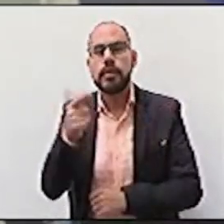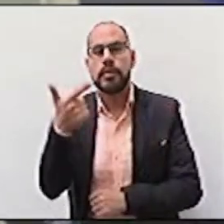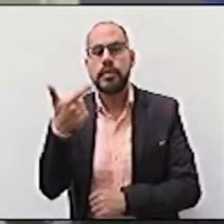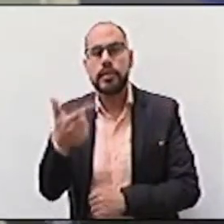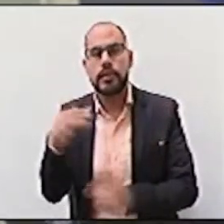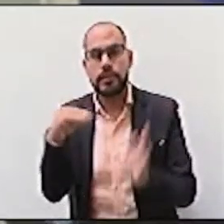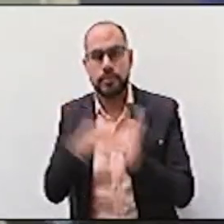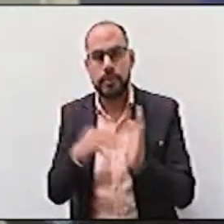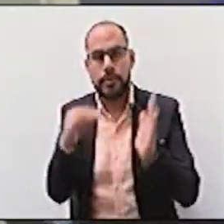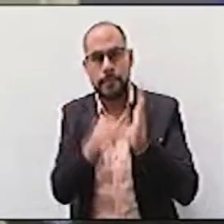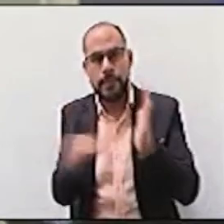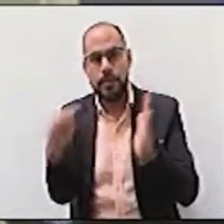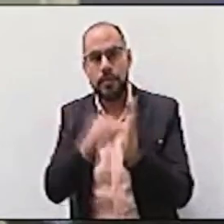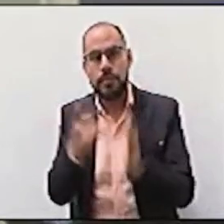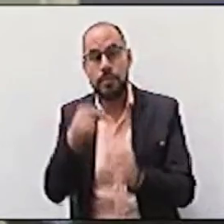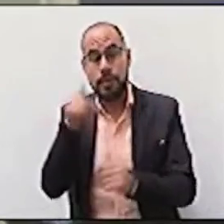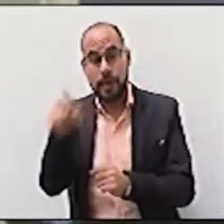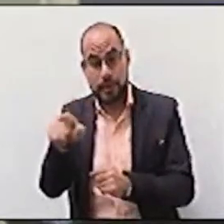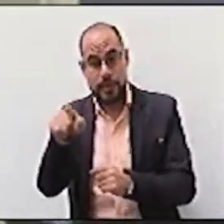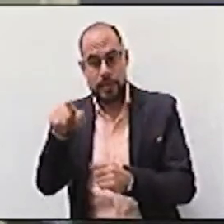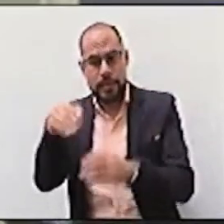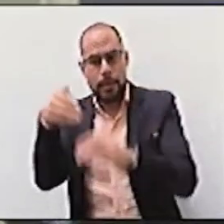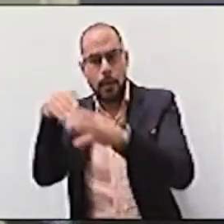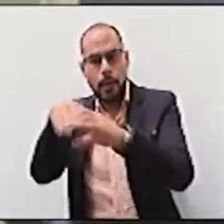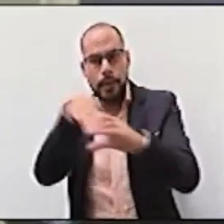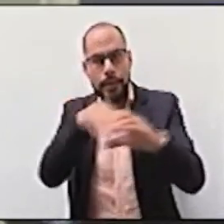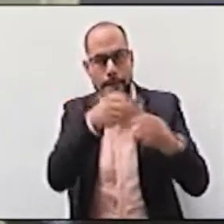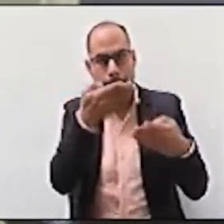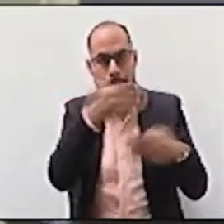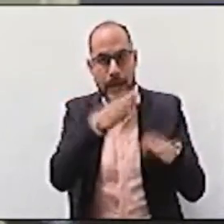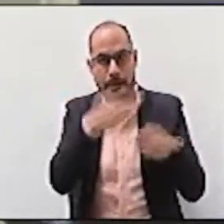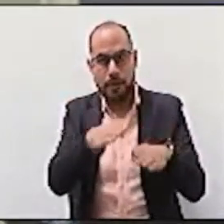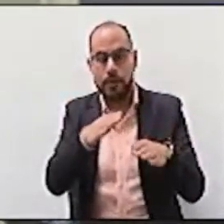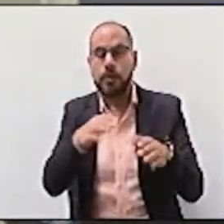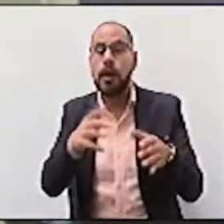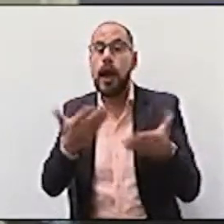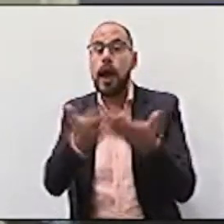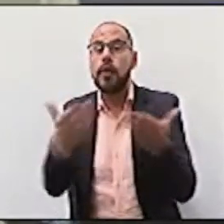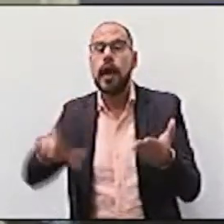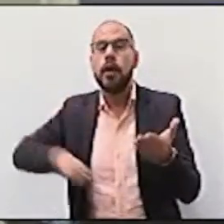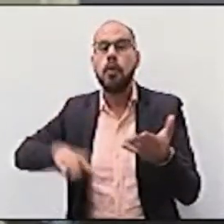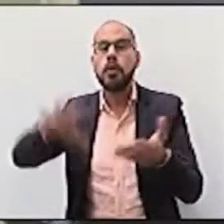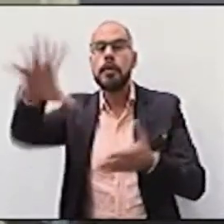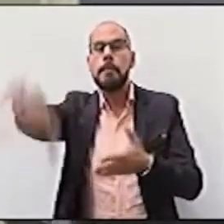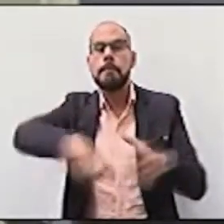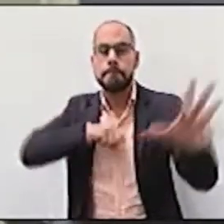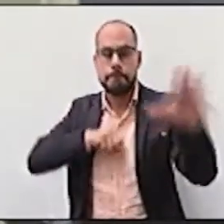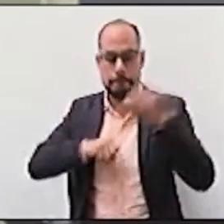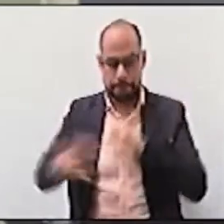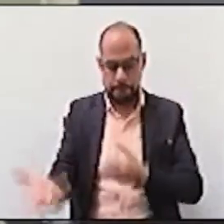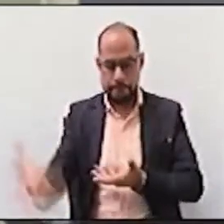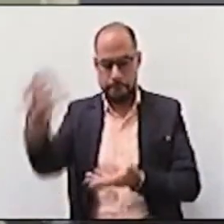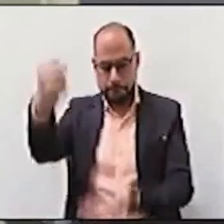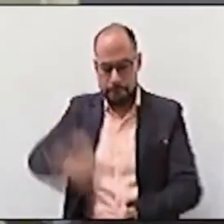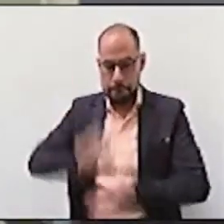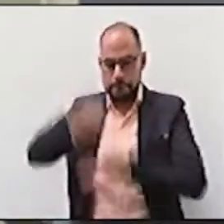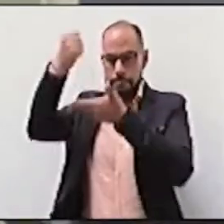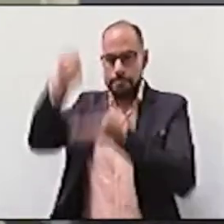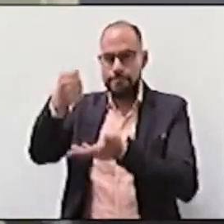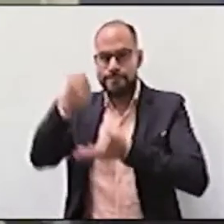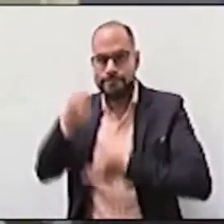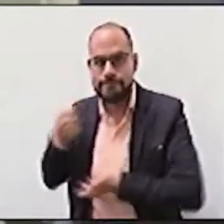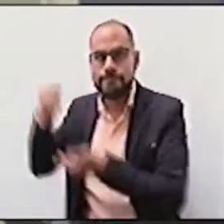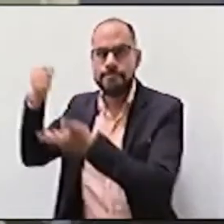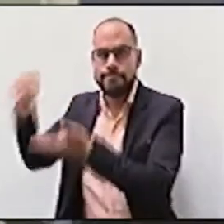de pesos depositados en esas cuentas, y que si no se inicia un procedimiento, pues van a ir también paulatinamente